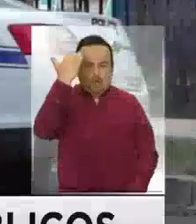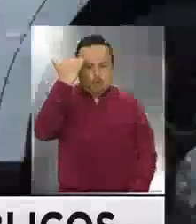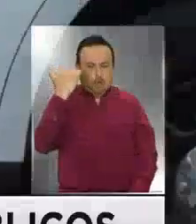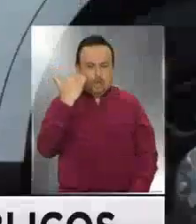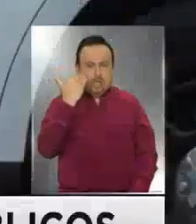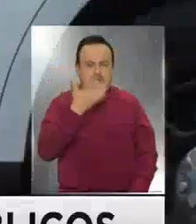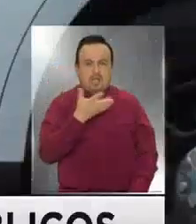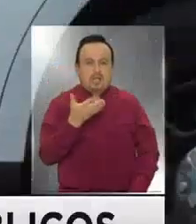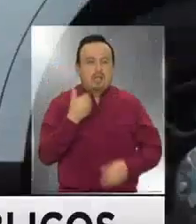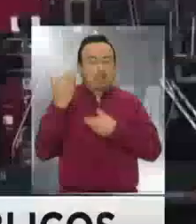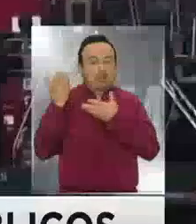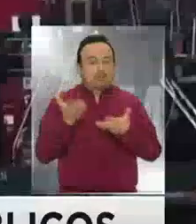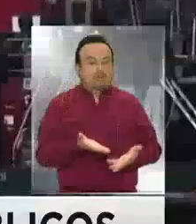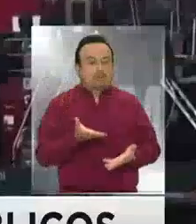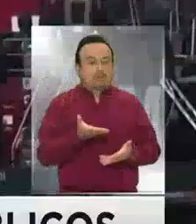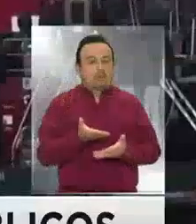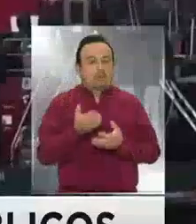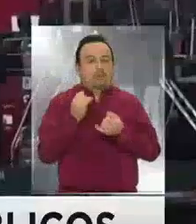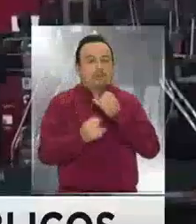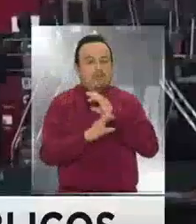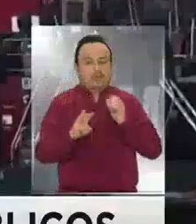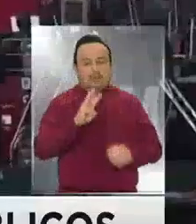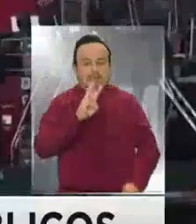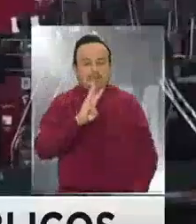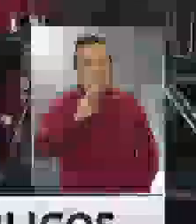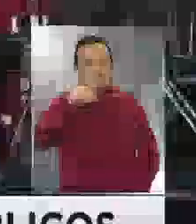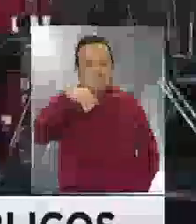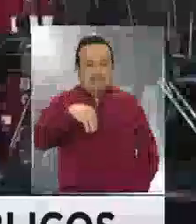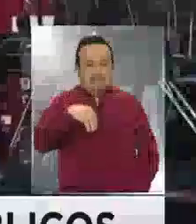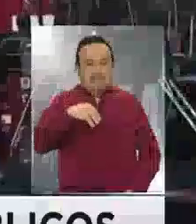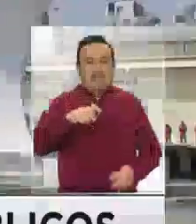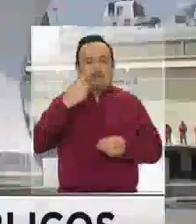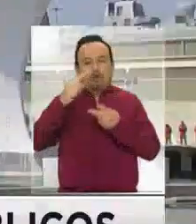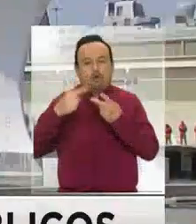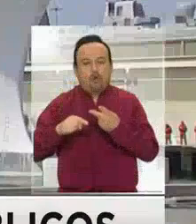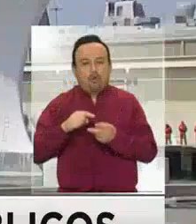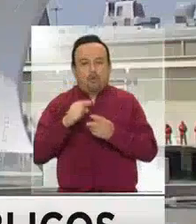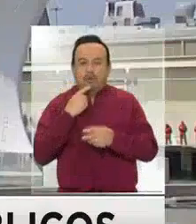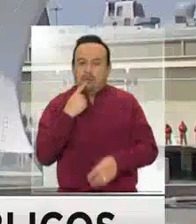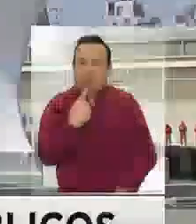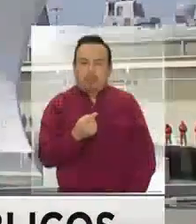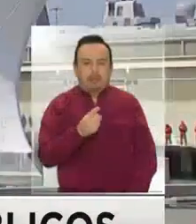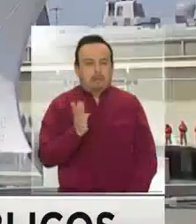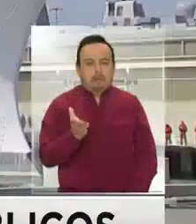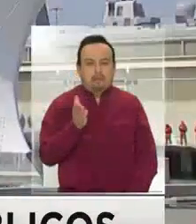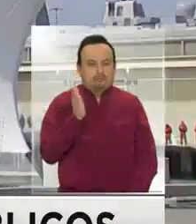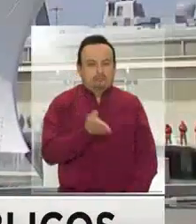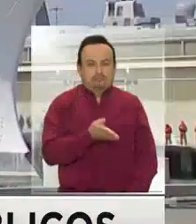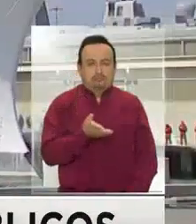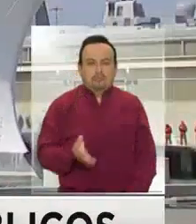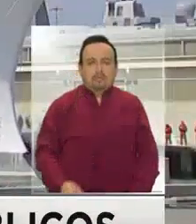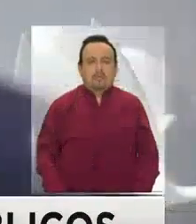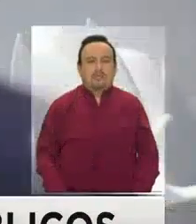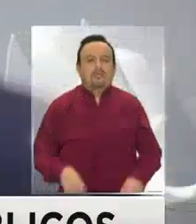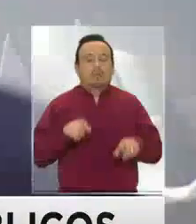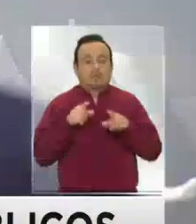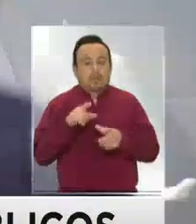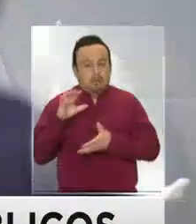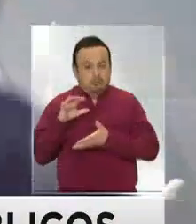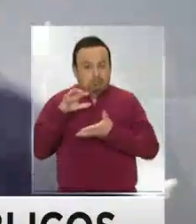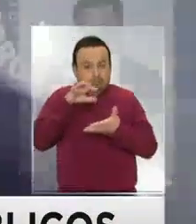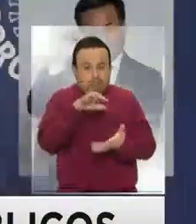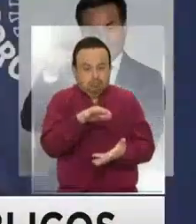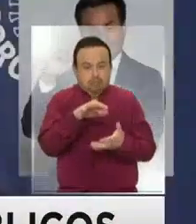ordenó el término de exportación de la empresa 3M a Latinoamérica y otros insumos médicos. Eso significa que partidas que estaban